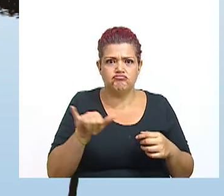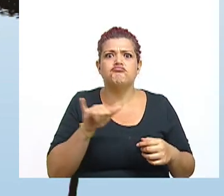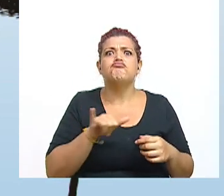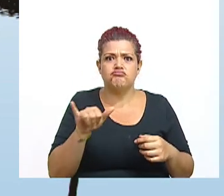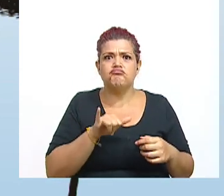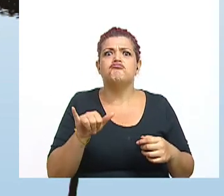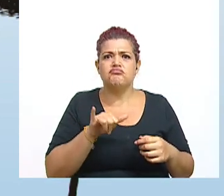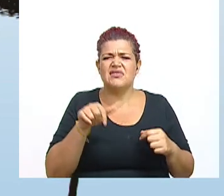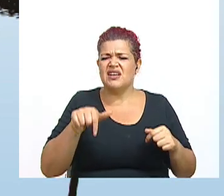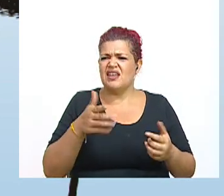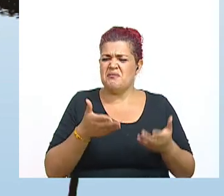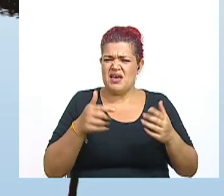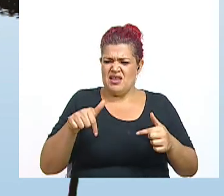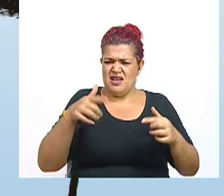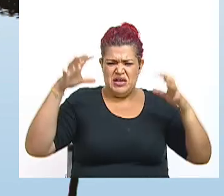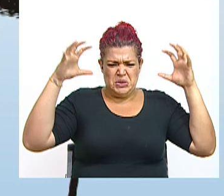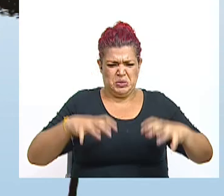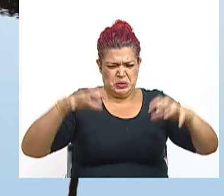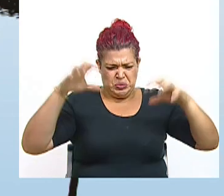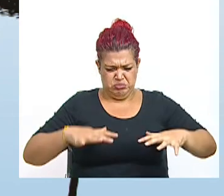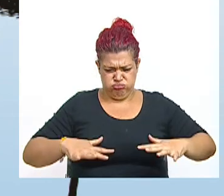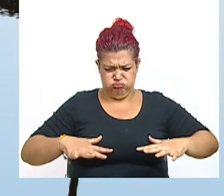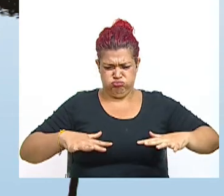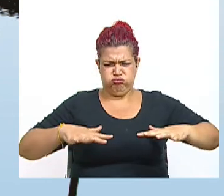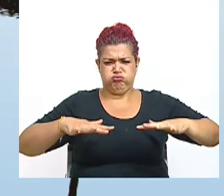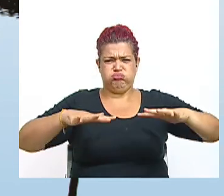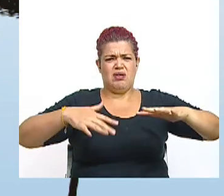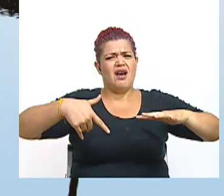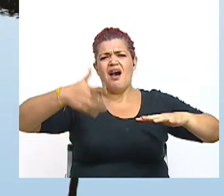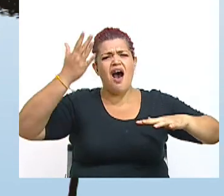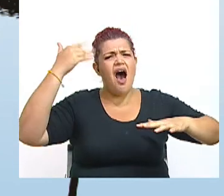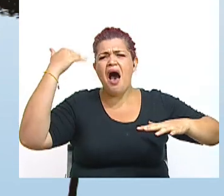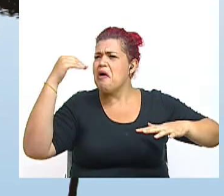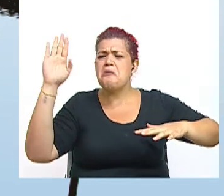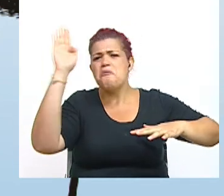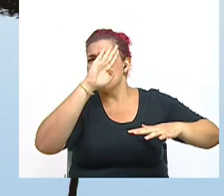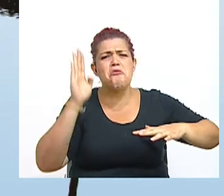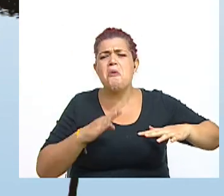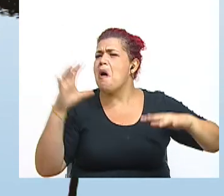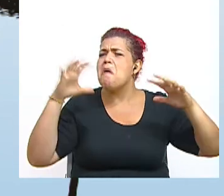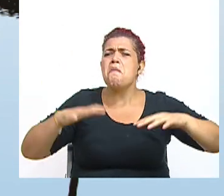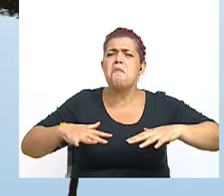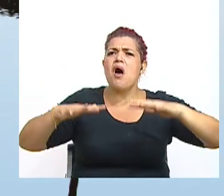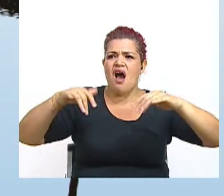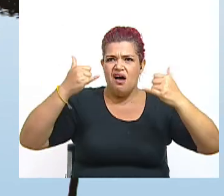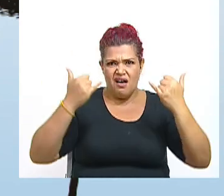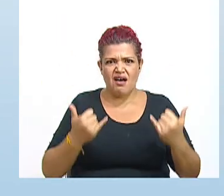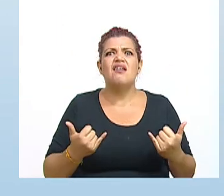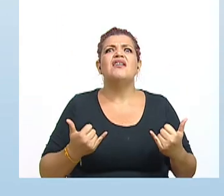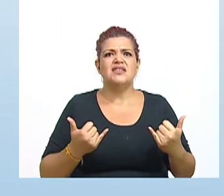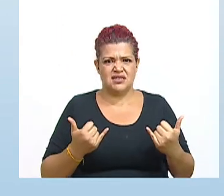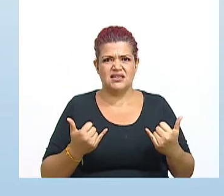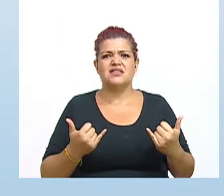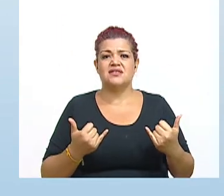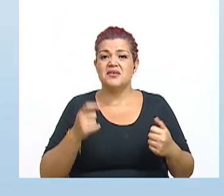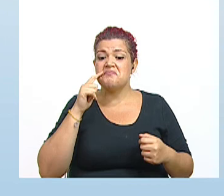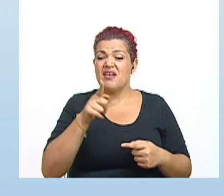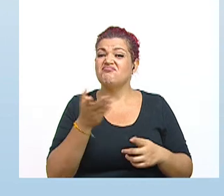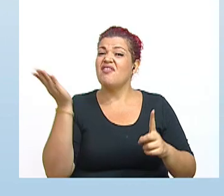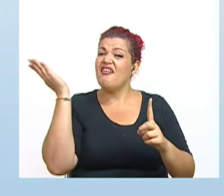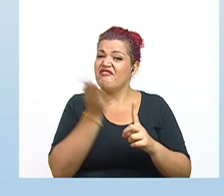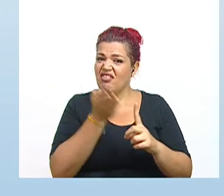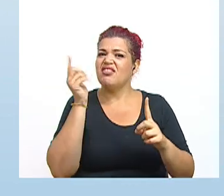hemos percibido inundaciones en territorios que nunca antes se habían inundado. A eso se refiere la